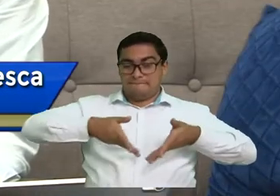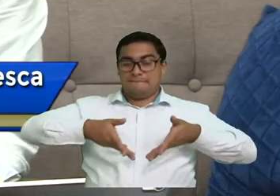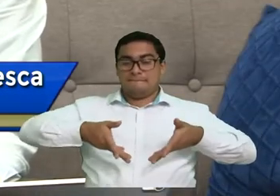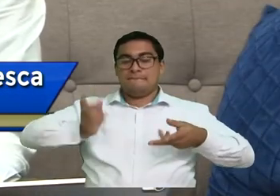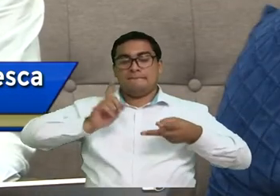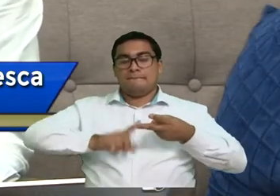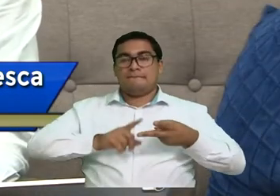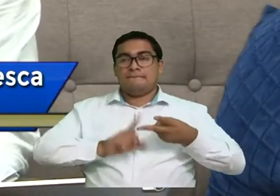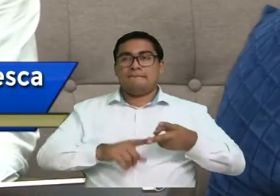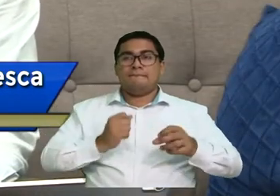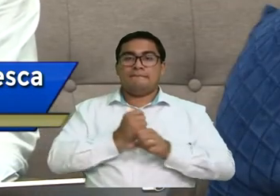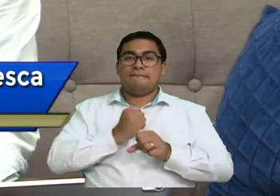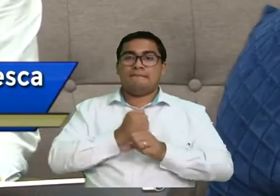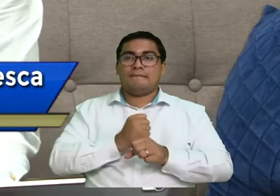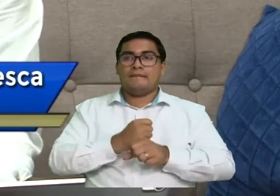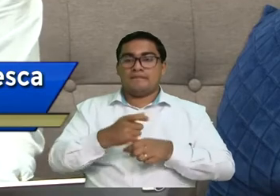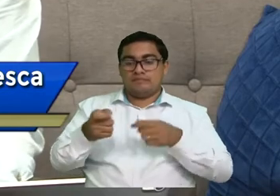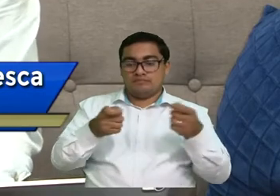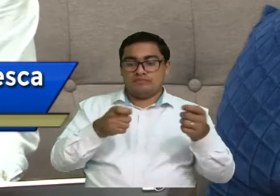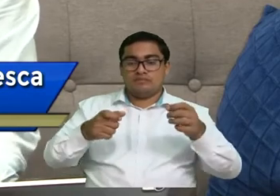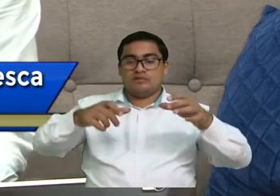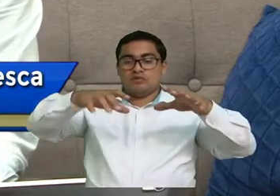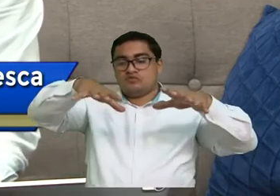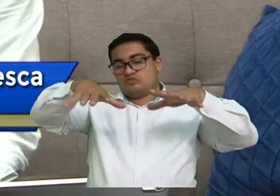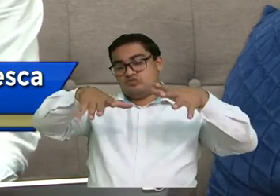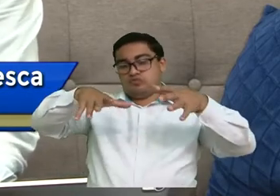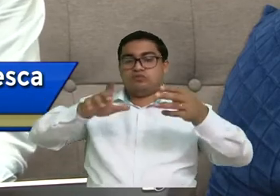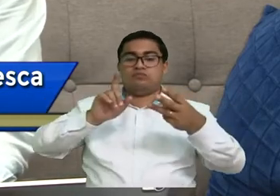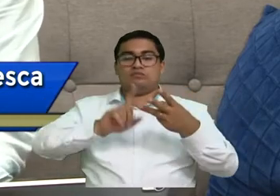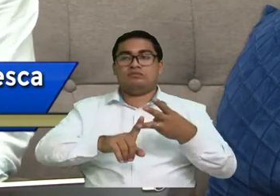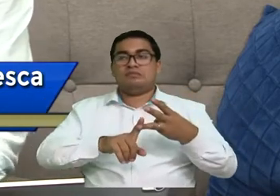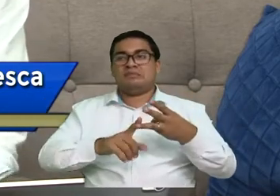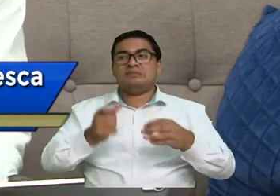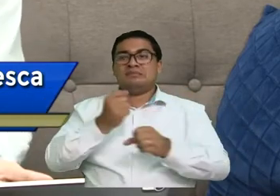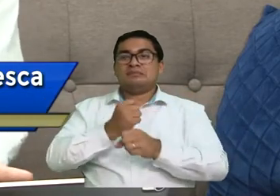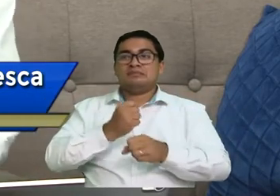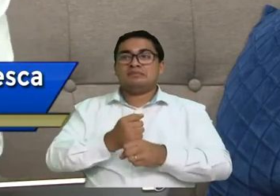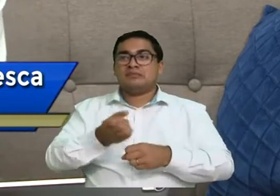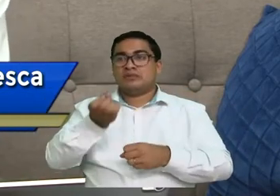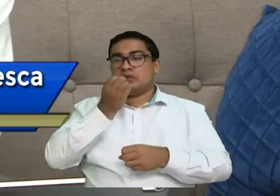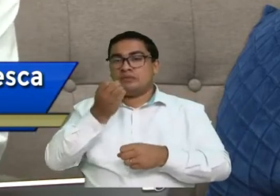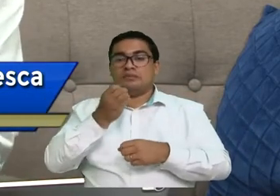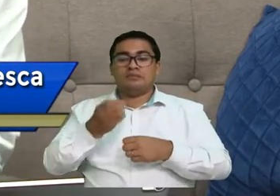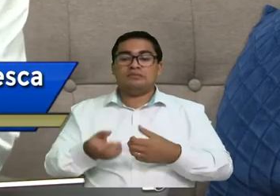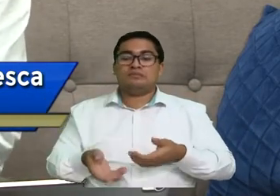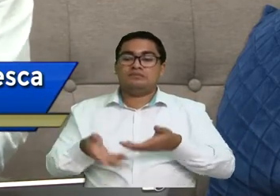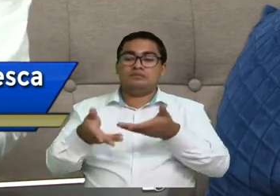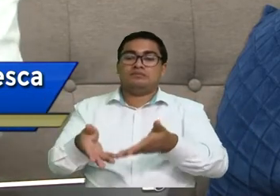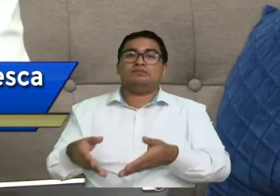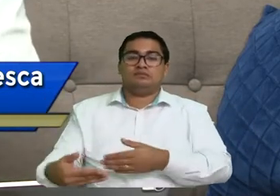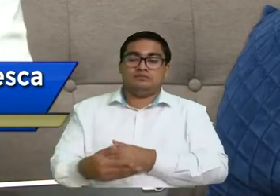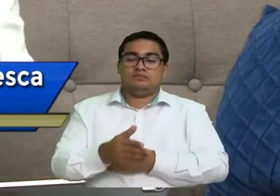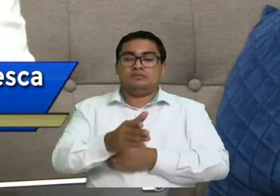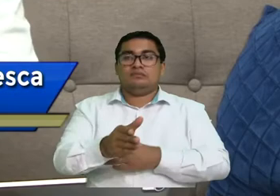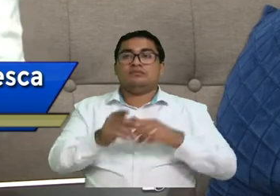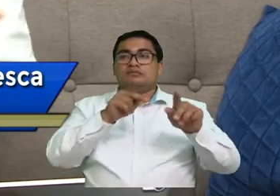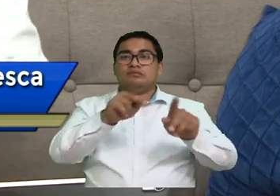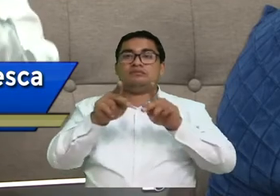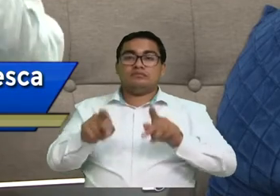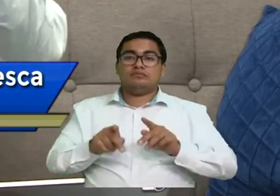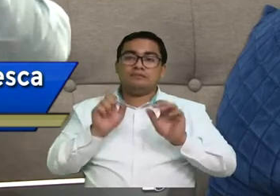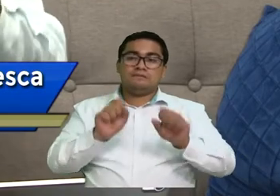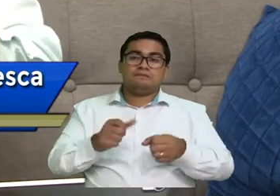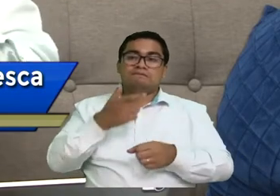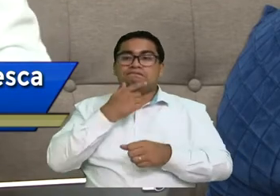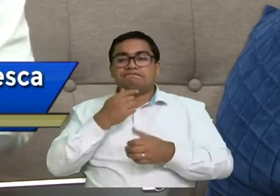producción y manejo de jaulas flotantes, ya, elaboración de alimentos para peces. Entonces, okay, ahí la gente puede estar